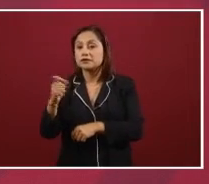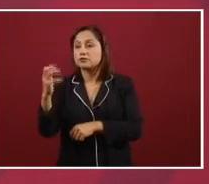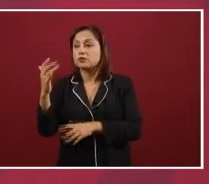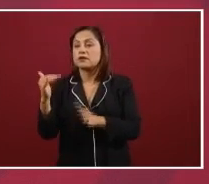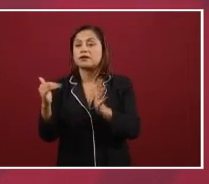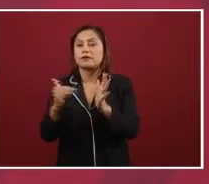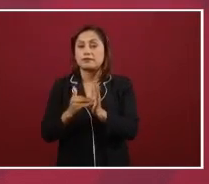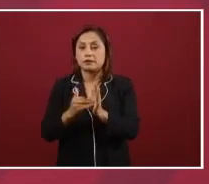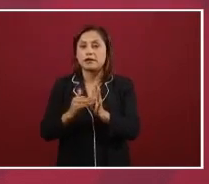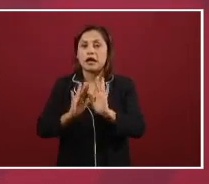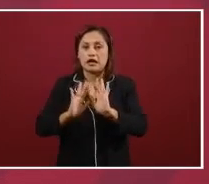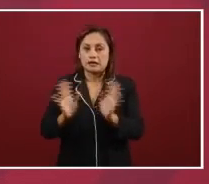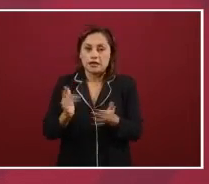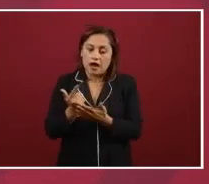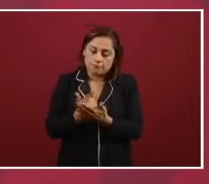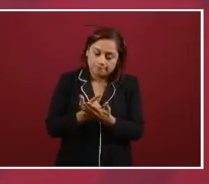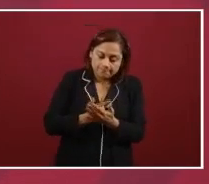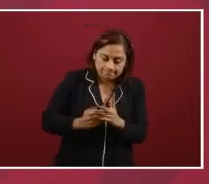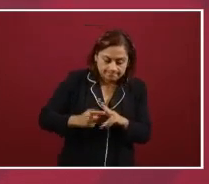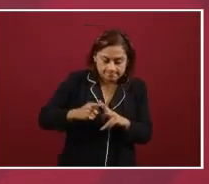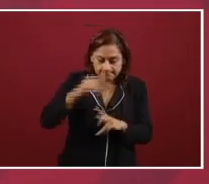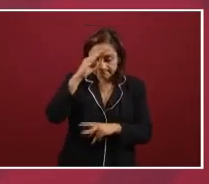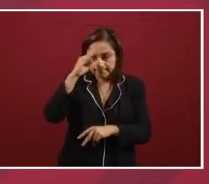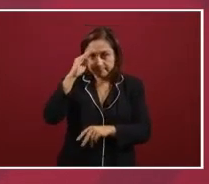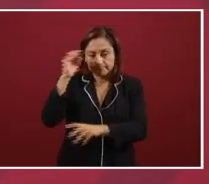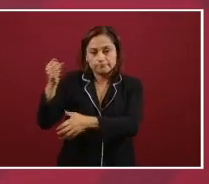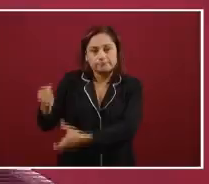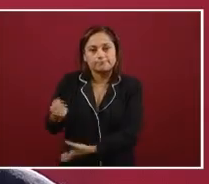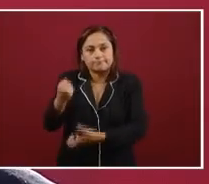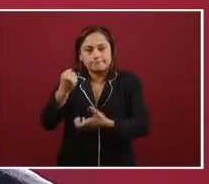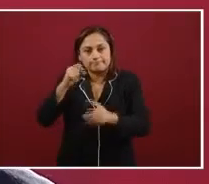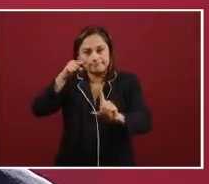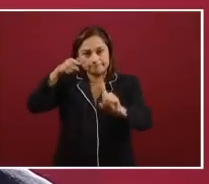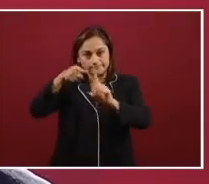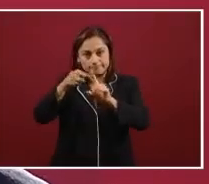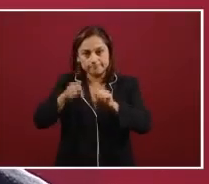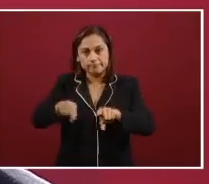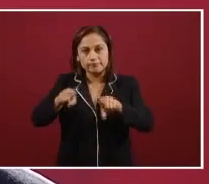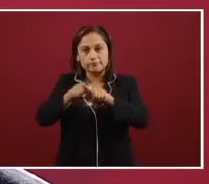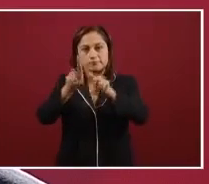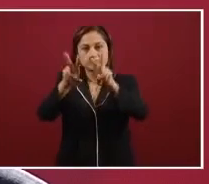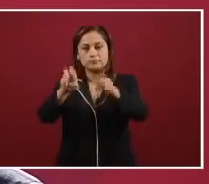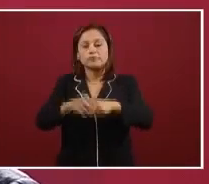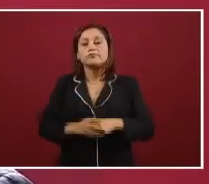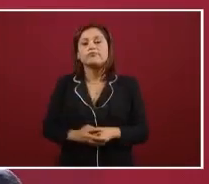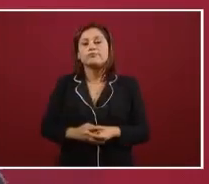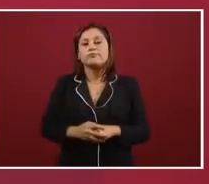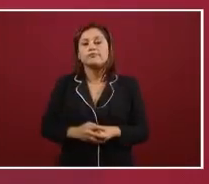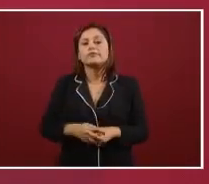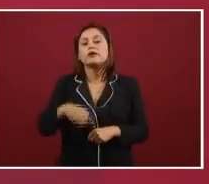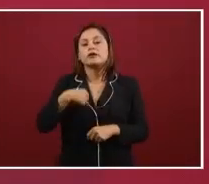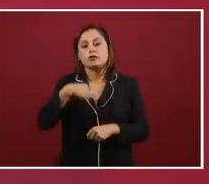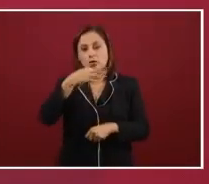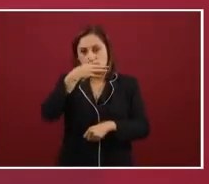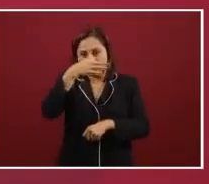presupuesto con este propósito. Y también les informo que